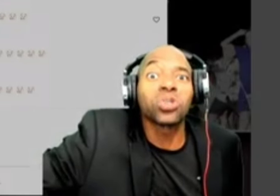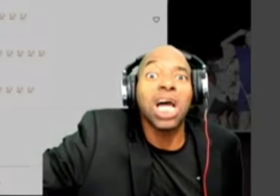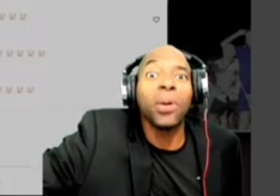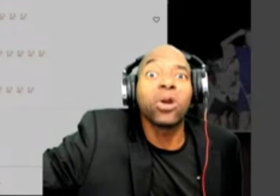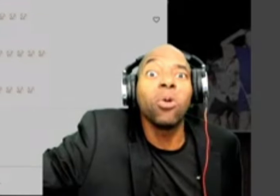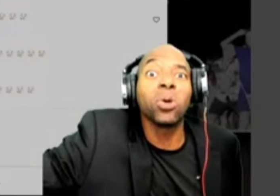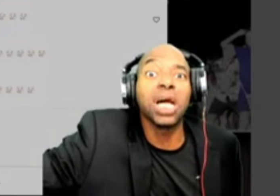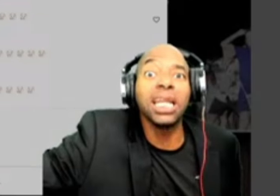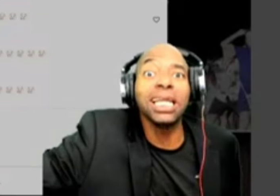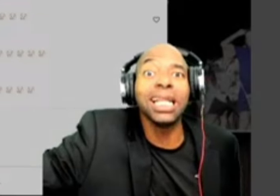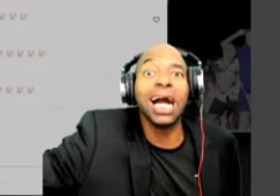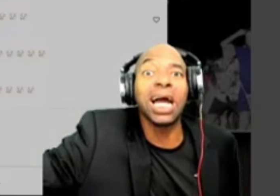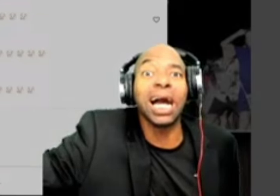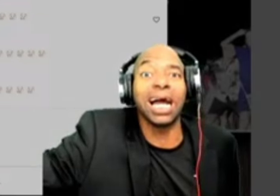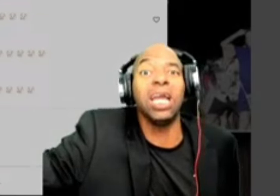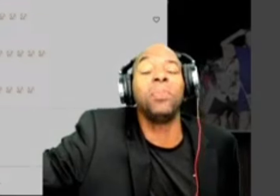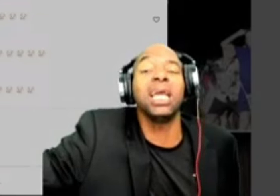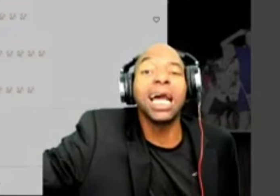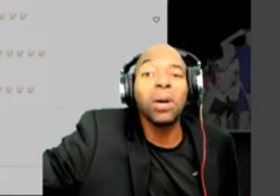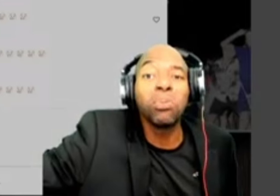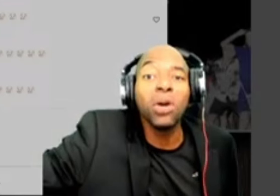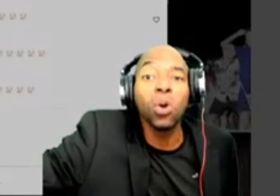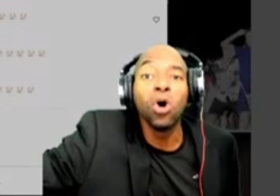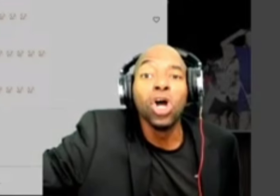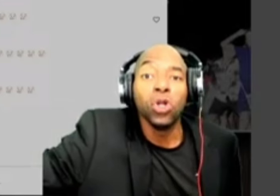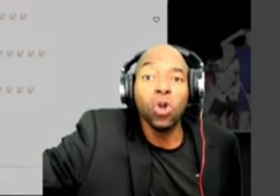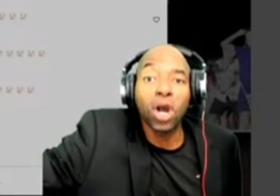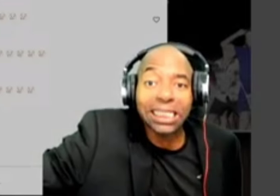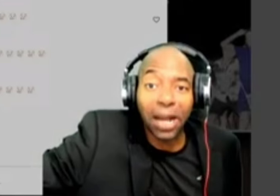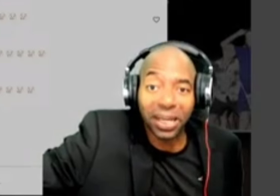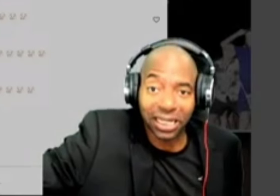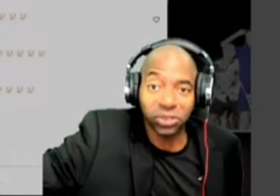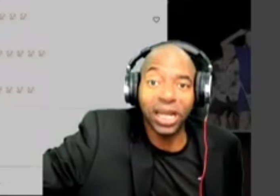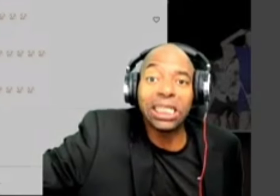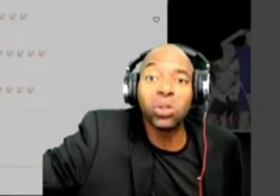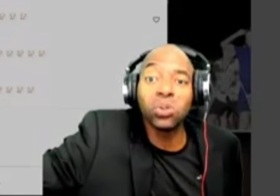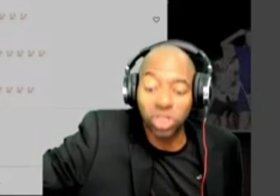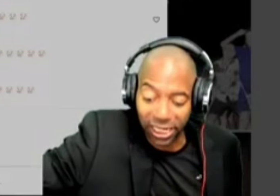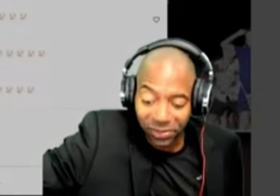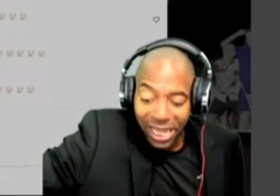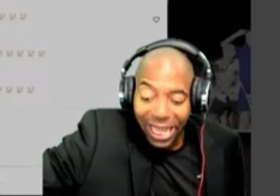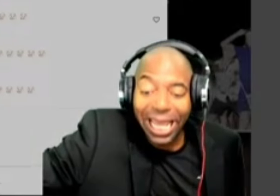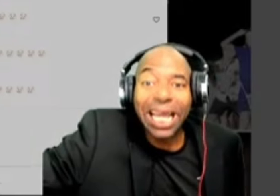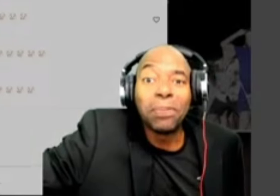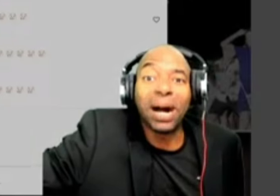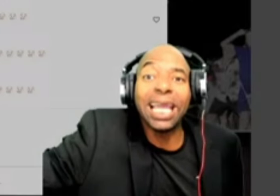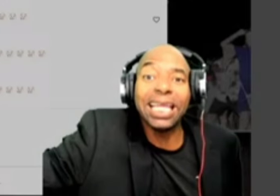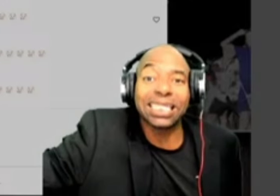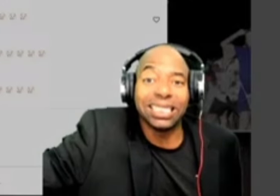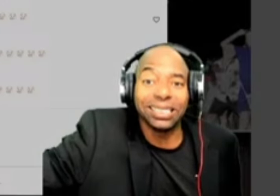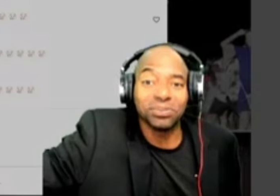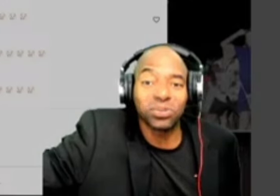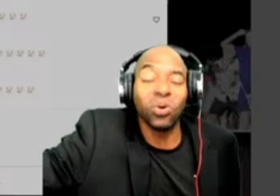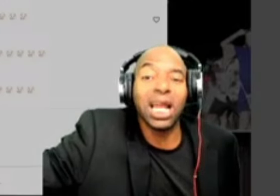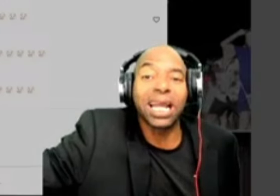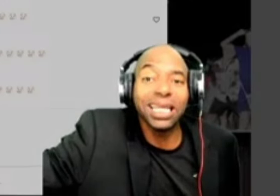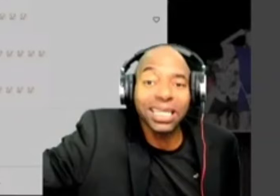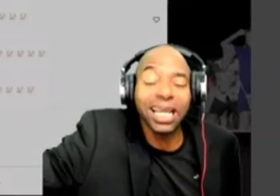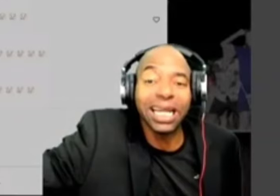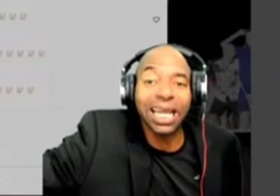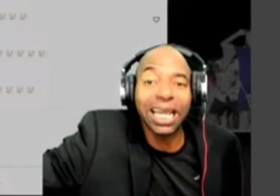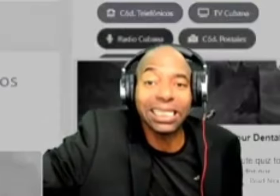no saben cómo salir a explicarle al pueblo lo que está pasando. Entonces, en el país con